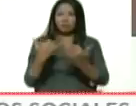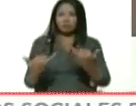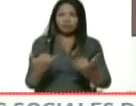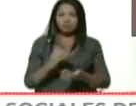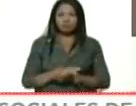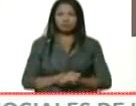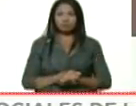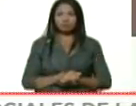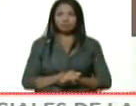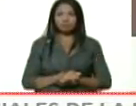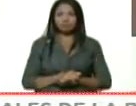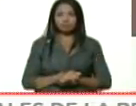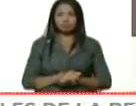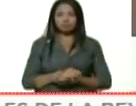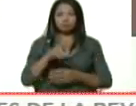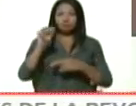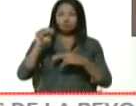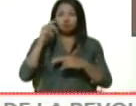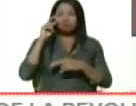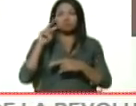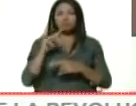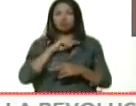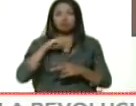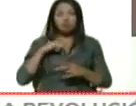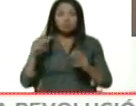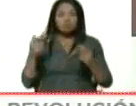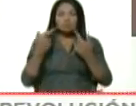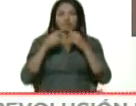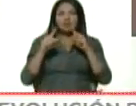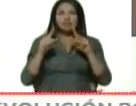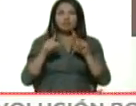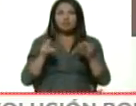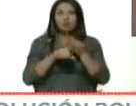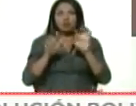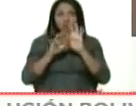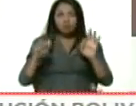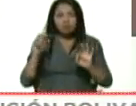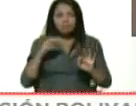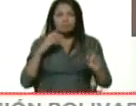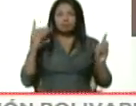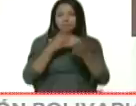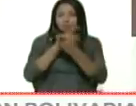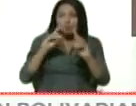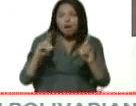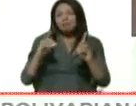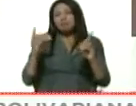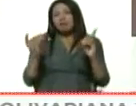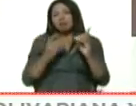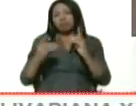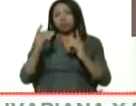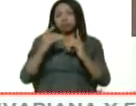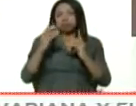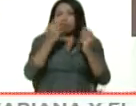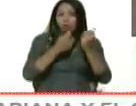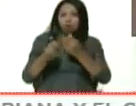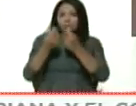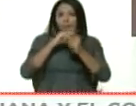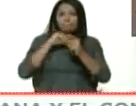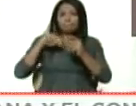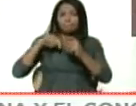nunca. Puede haber diferencias ideológicas, políticas, diplomáticas, económicas, pero estamos